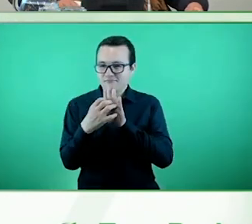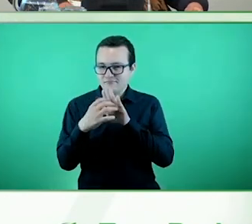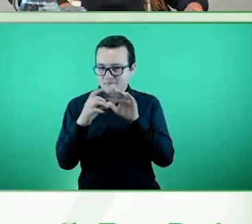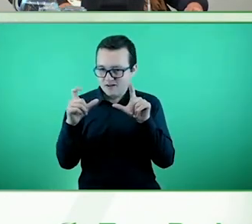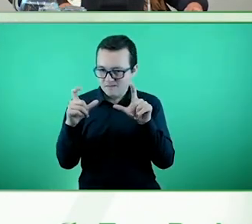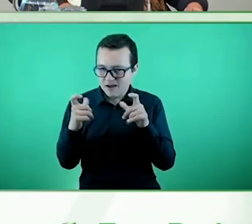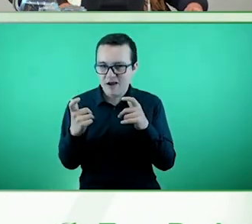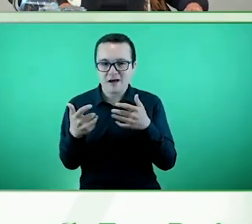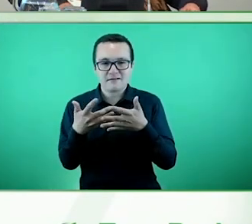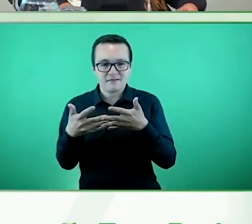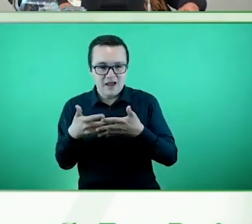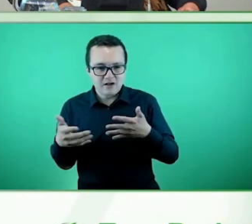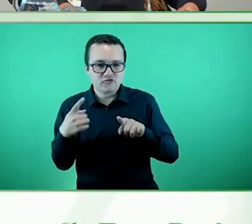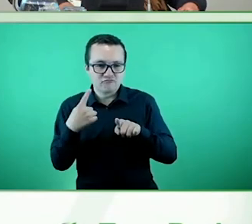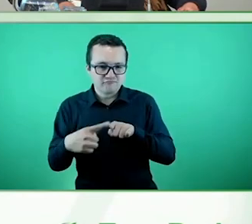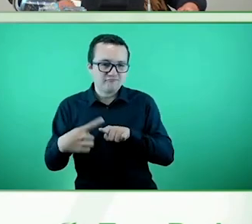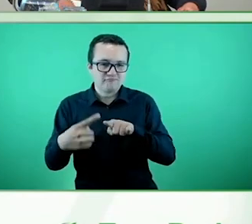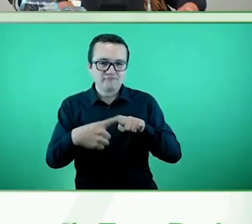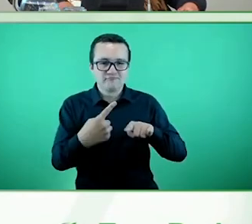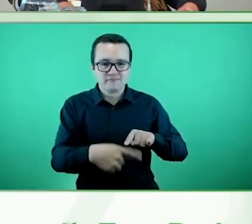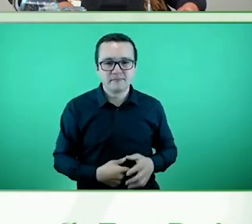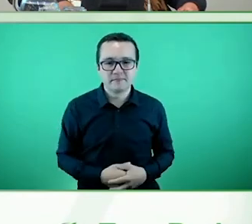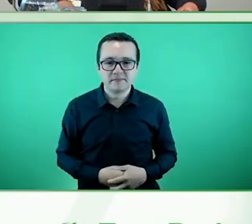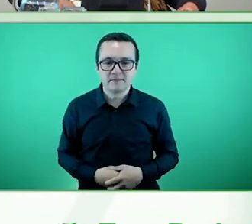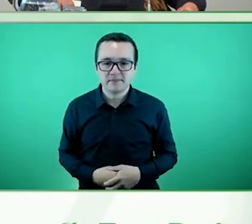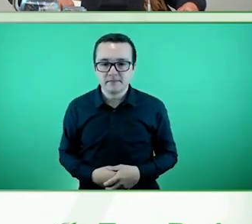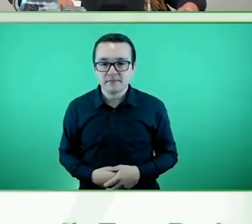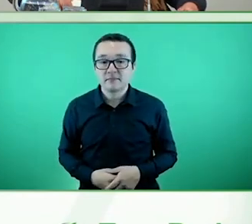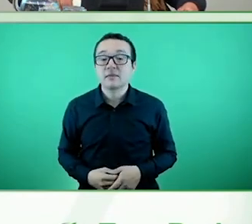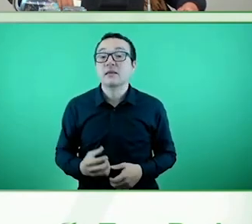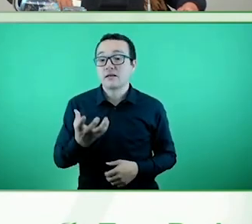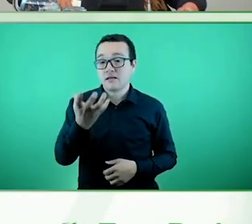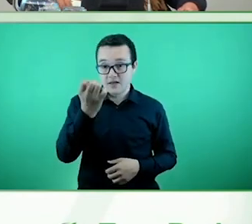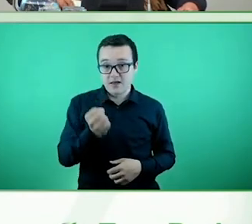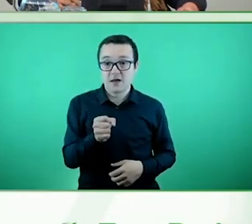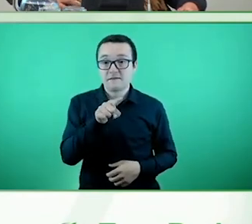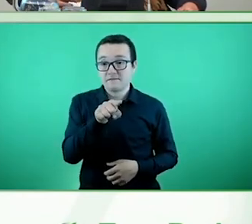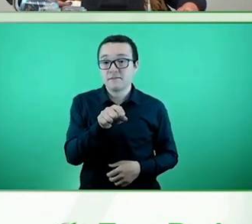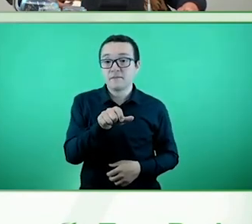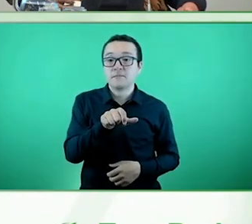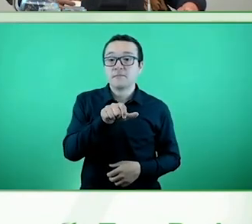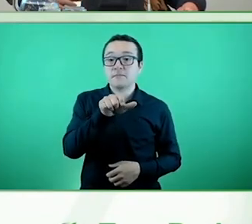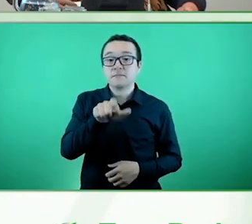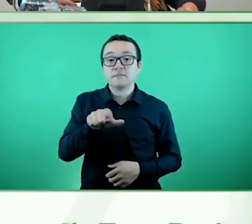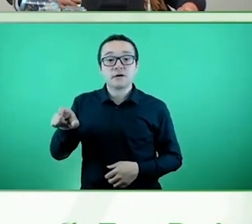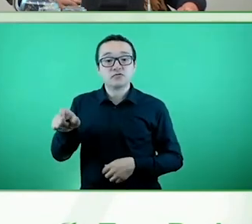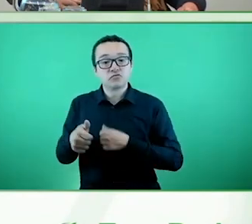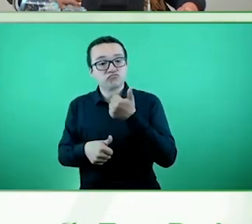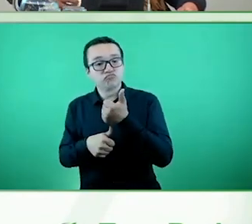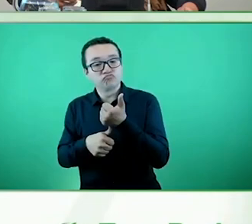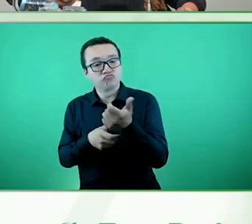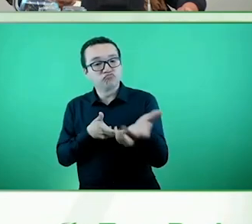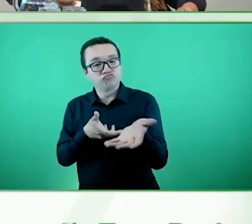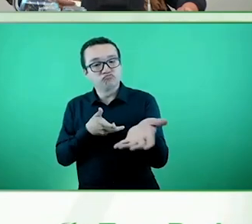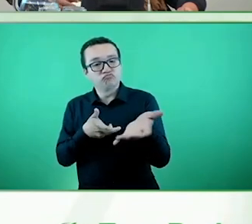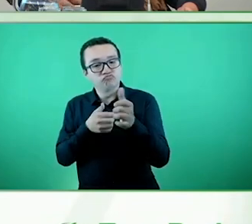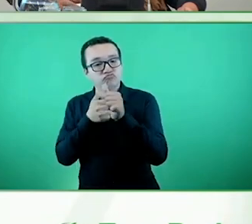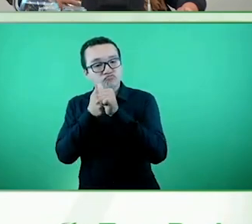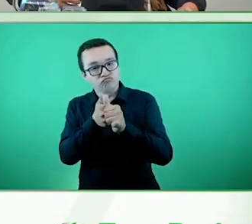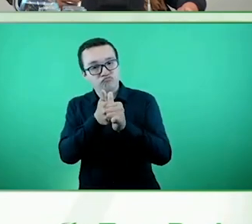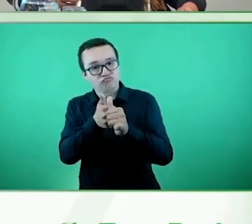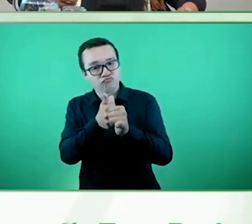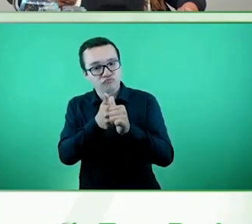otras. Hemos también desarrollado la asesoría personalizada en diferentes ámbitos, como modelo